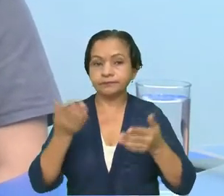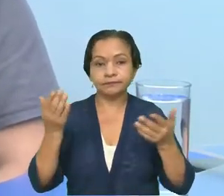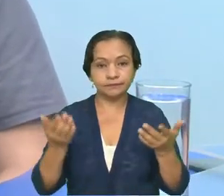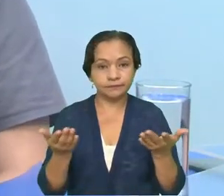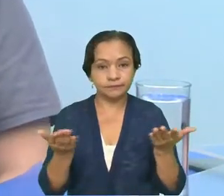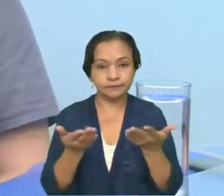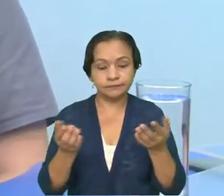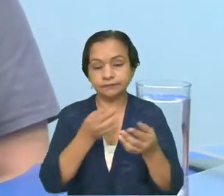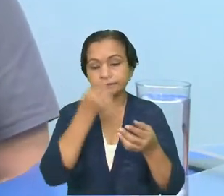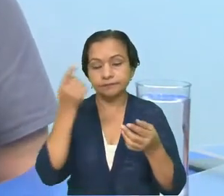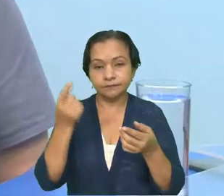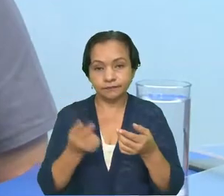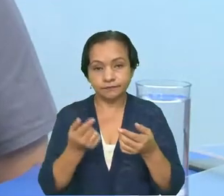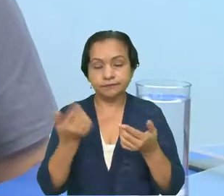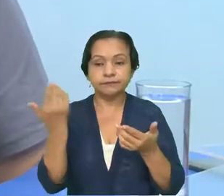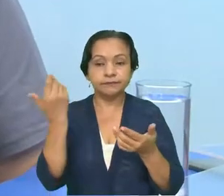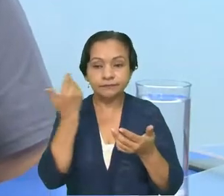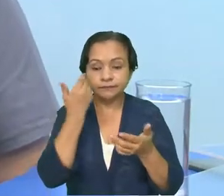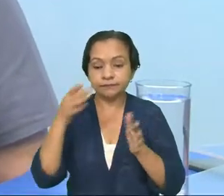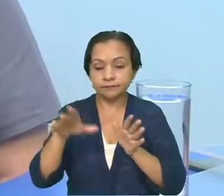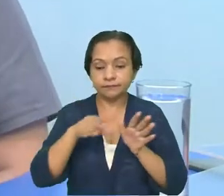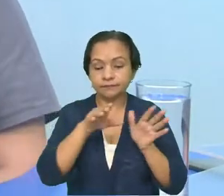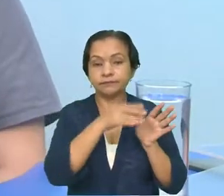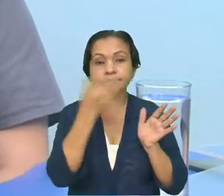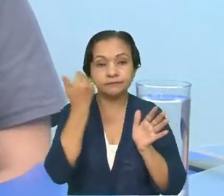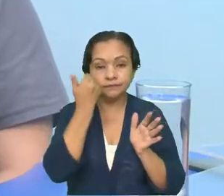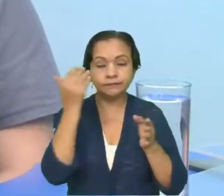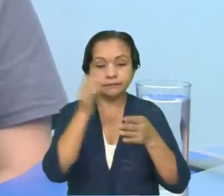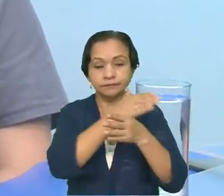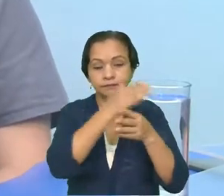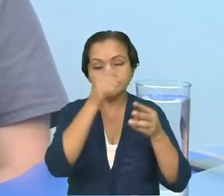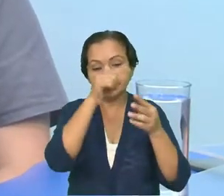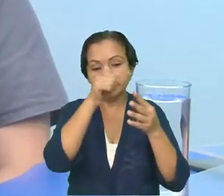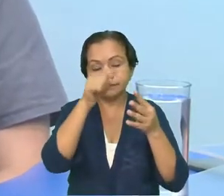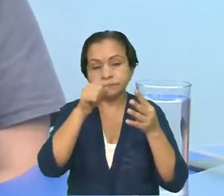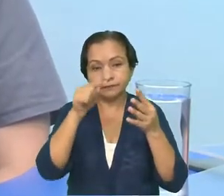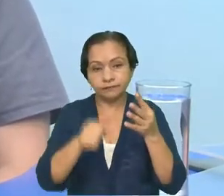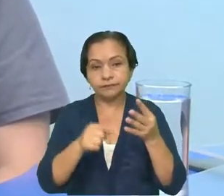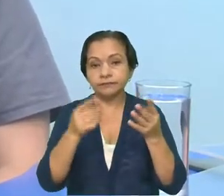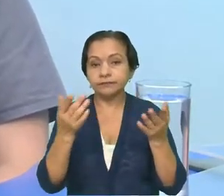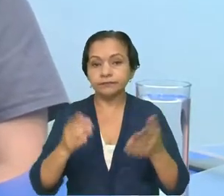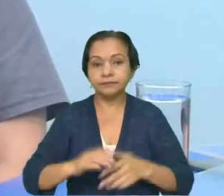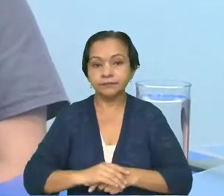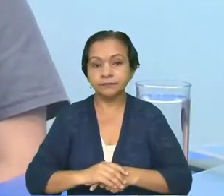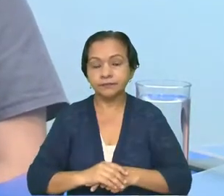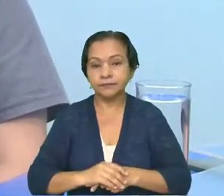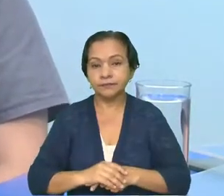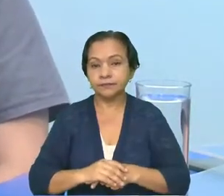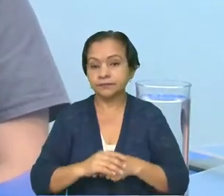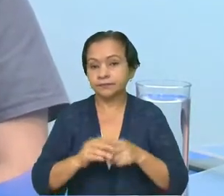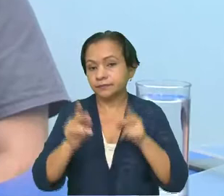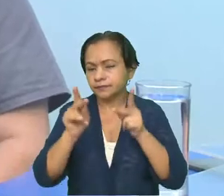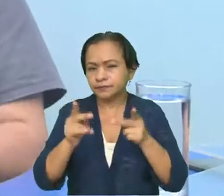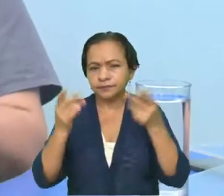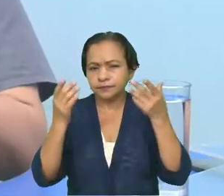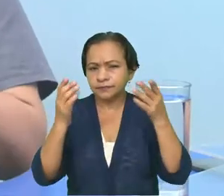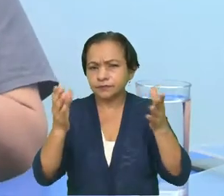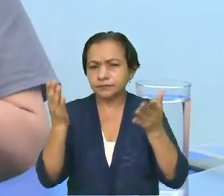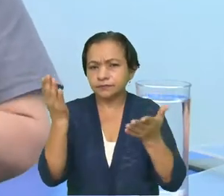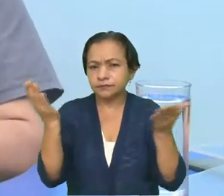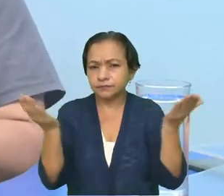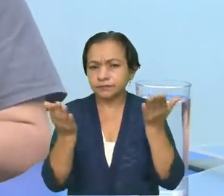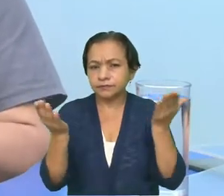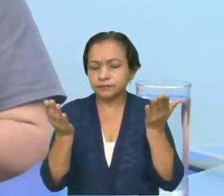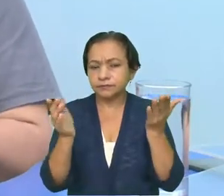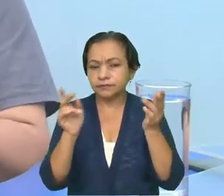Y daño secundario a infecciones. ¿De acuerdo? Entonces, son las causas entonces de la mielinización. Sí, de pronto una de las cosas que sucede es que cuando